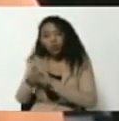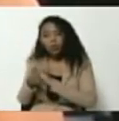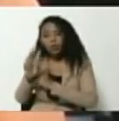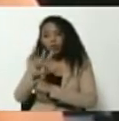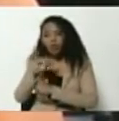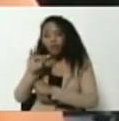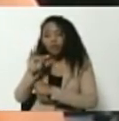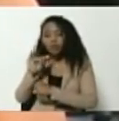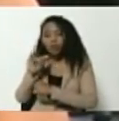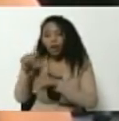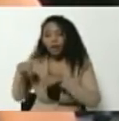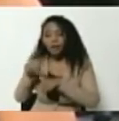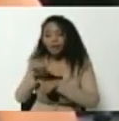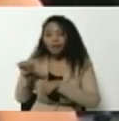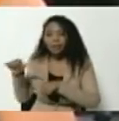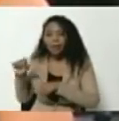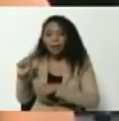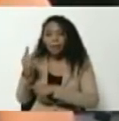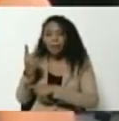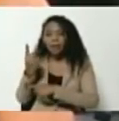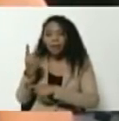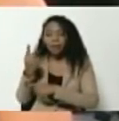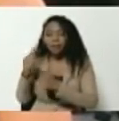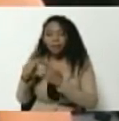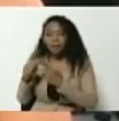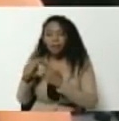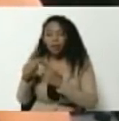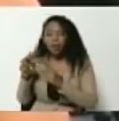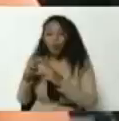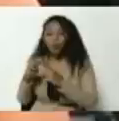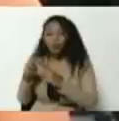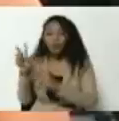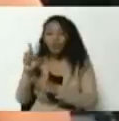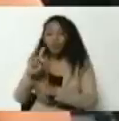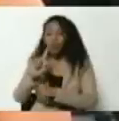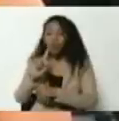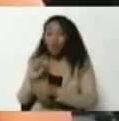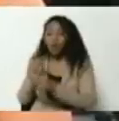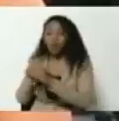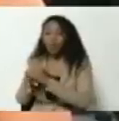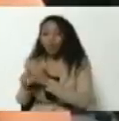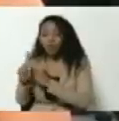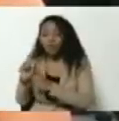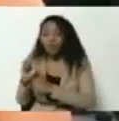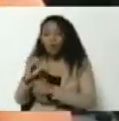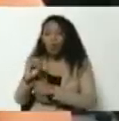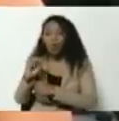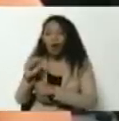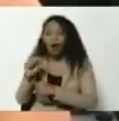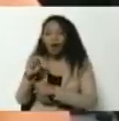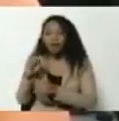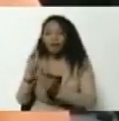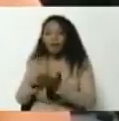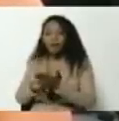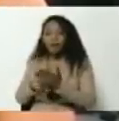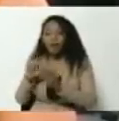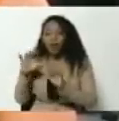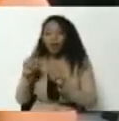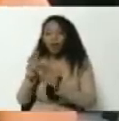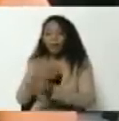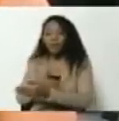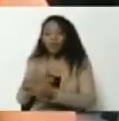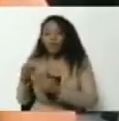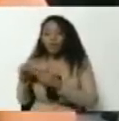noticias que surgieron esta semana. La primera, que se conoció que Venezuela no entró en el mecanismo COVAX debido a la deuda de 11 millones que se